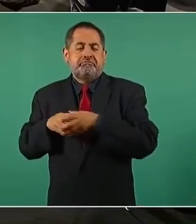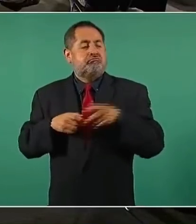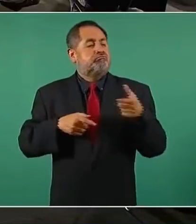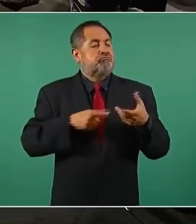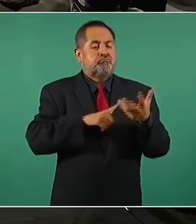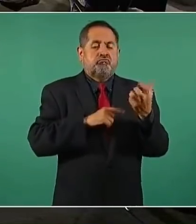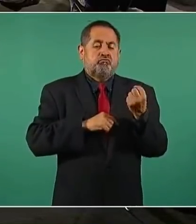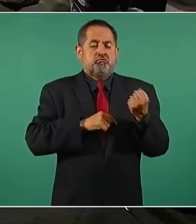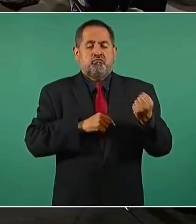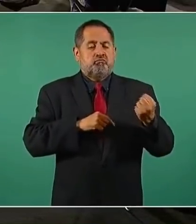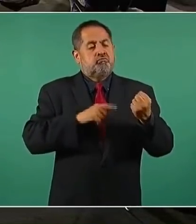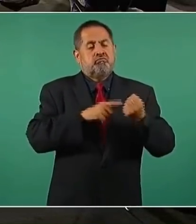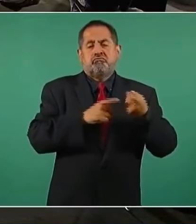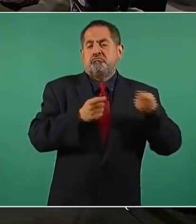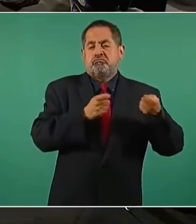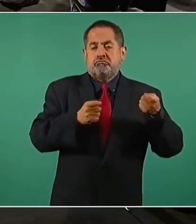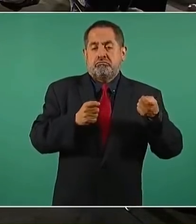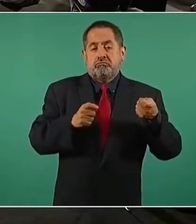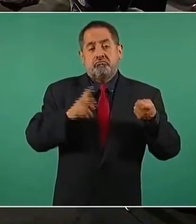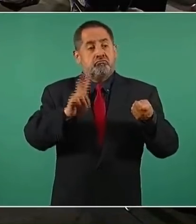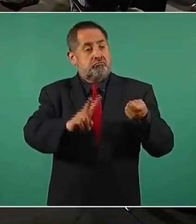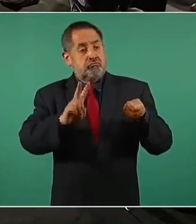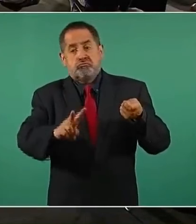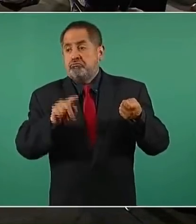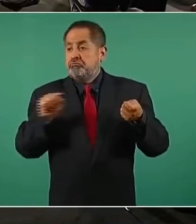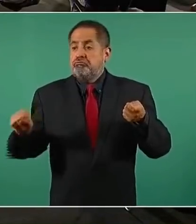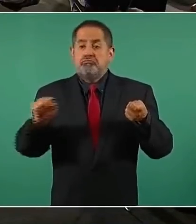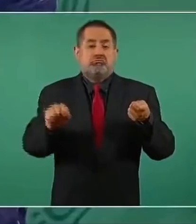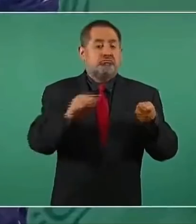para justificar de que había democracia,